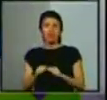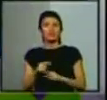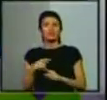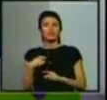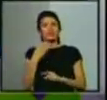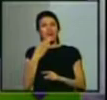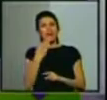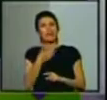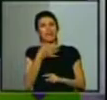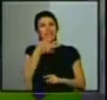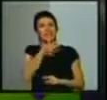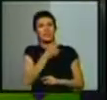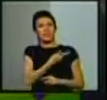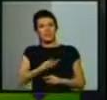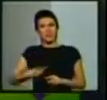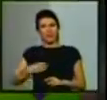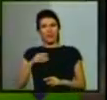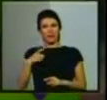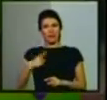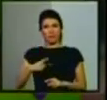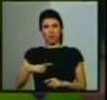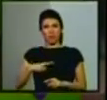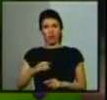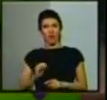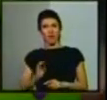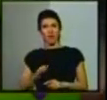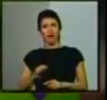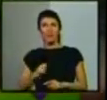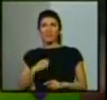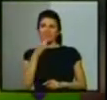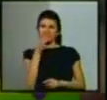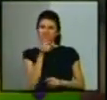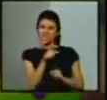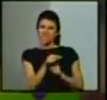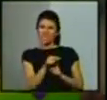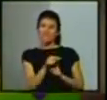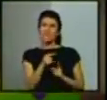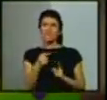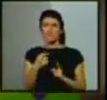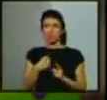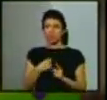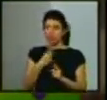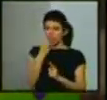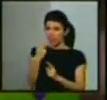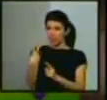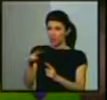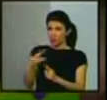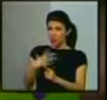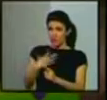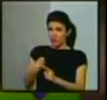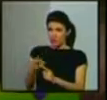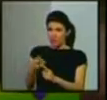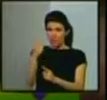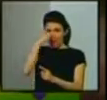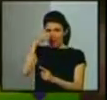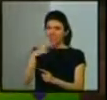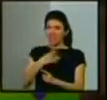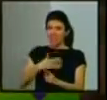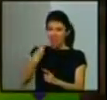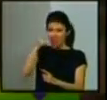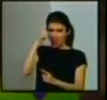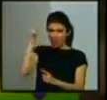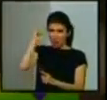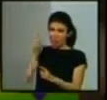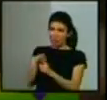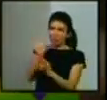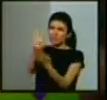del presidente de Estados Unidos, Barack Obama, quien ha dicho que fui de muchos que se inspiró en su vida. ¿Para usted también en lo particular habrá sido en